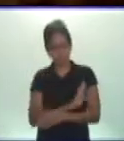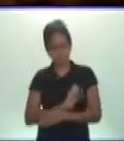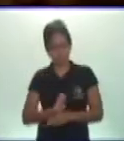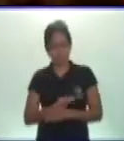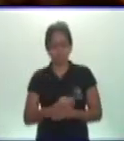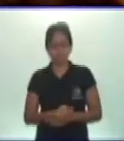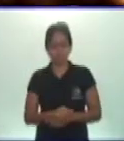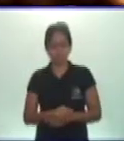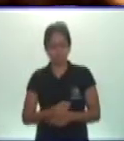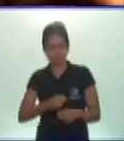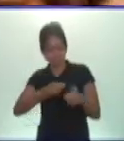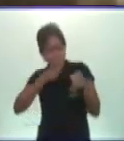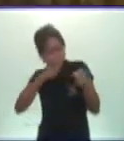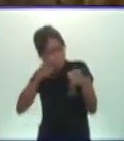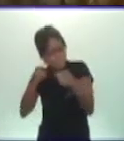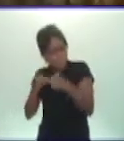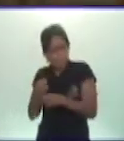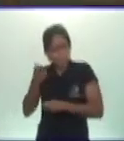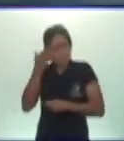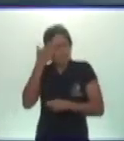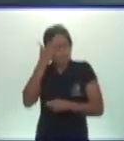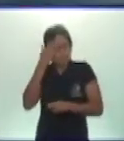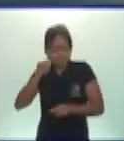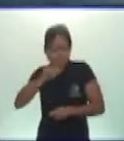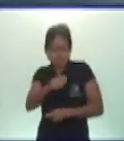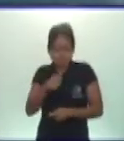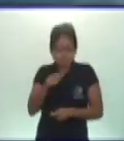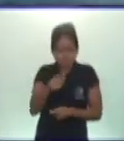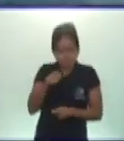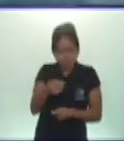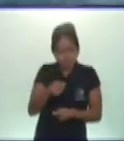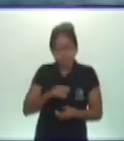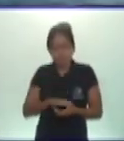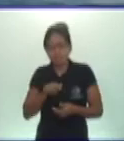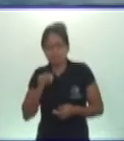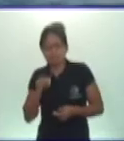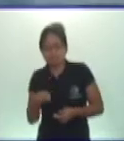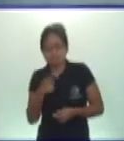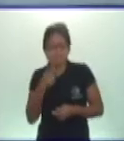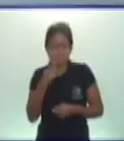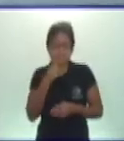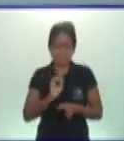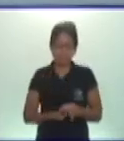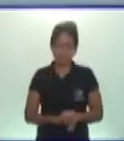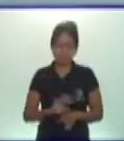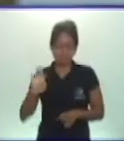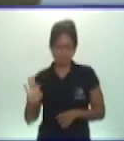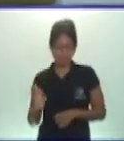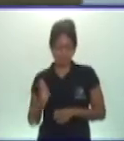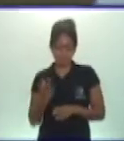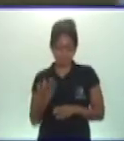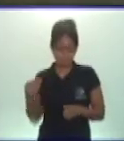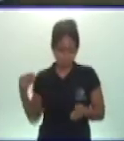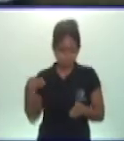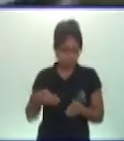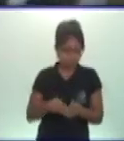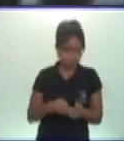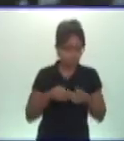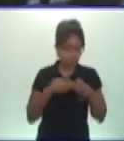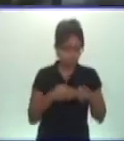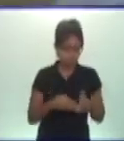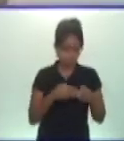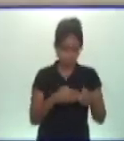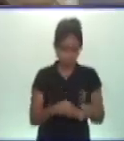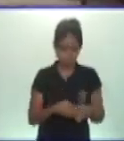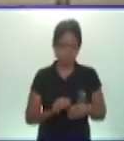de piratas y corsarios, así como las tempranas intenciones expansionistas de Francia, Inglaterra y Holanda,